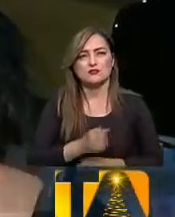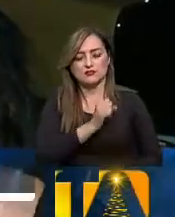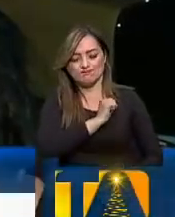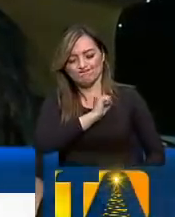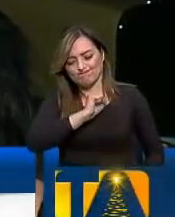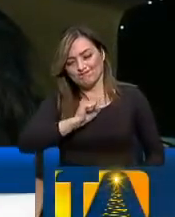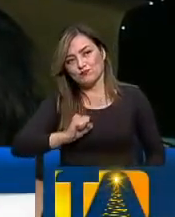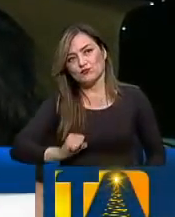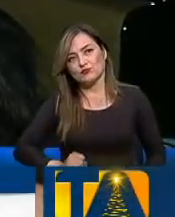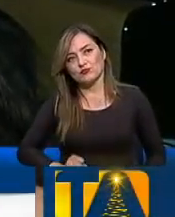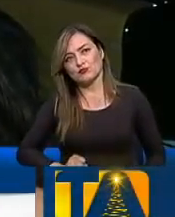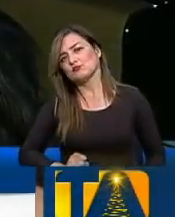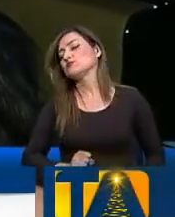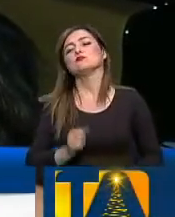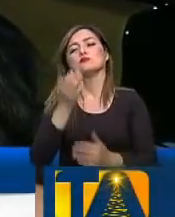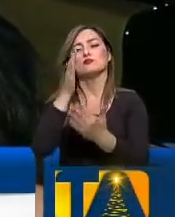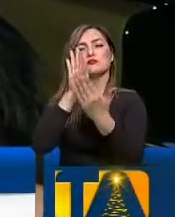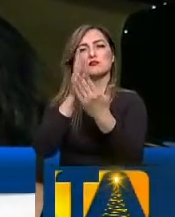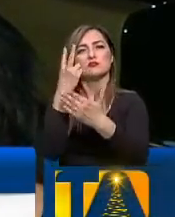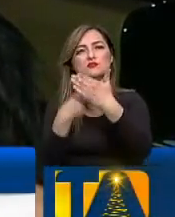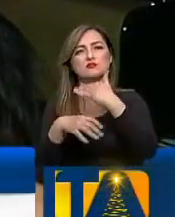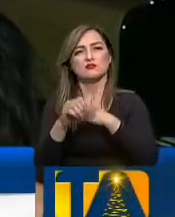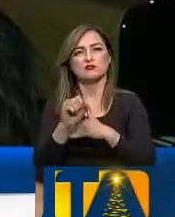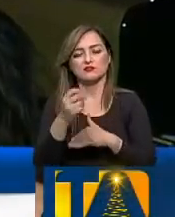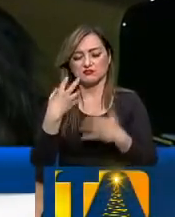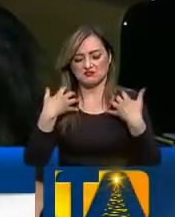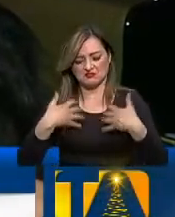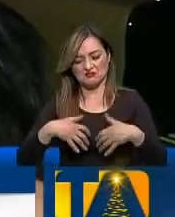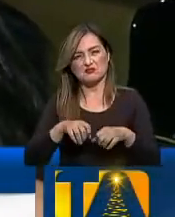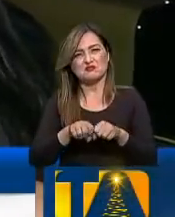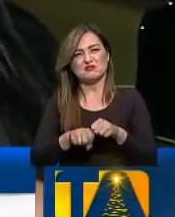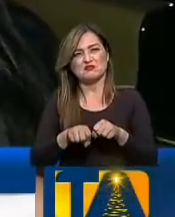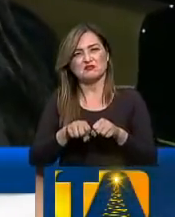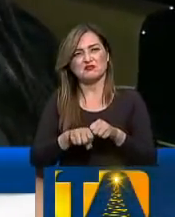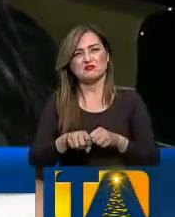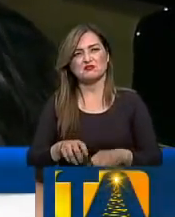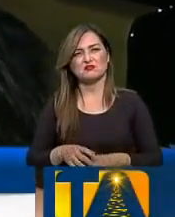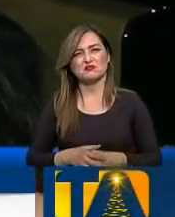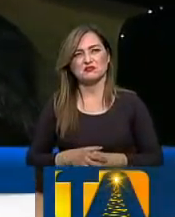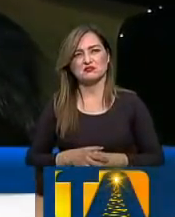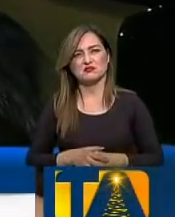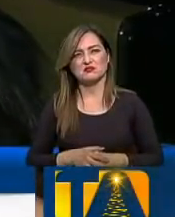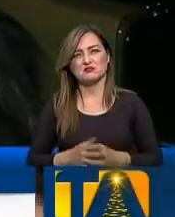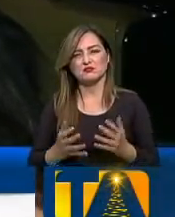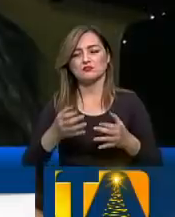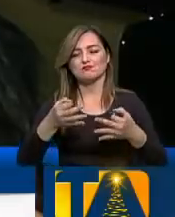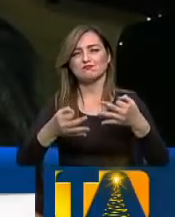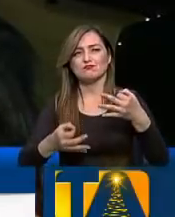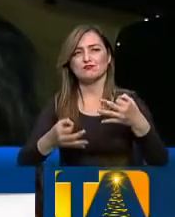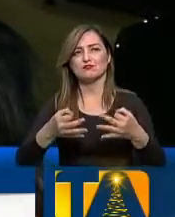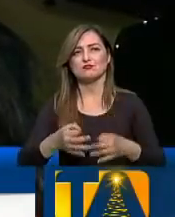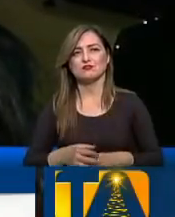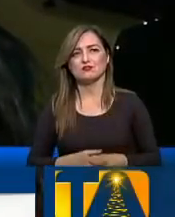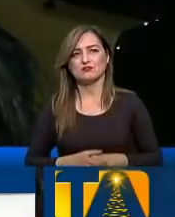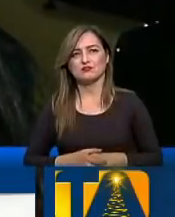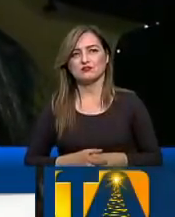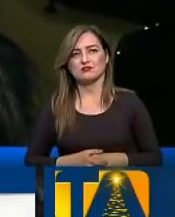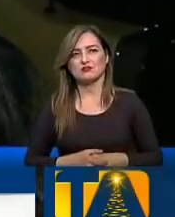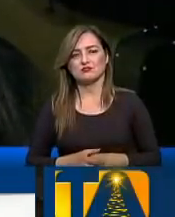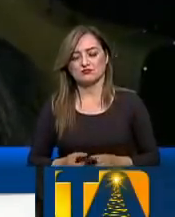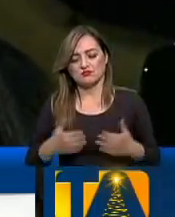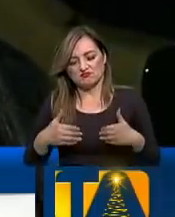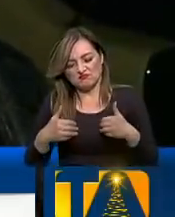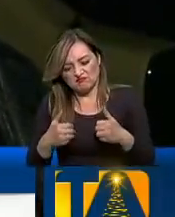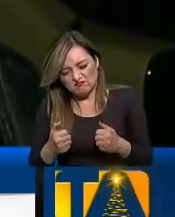haciendo de estar aquí parada y ver a mi hija en una descomposición para hacer justicia, no sé de dónde sacó tanto